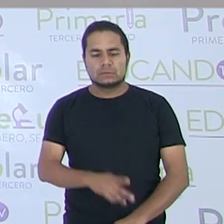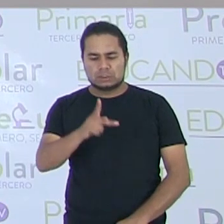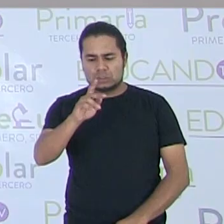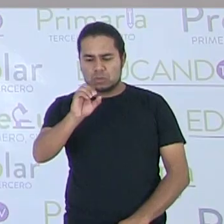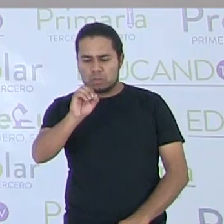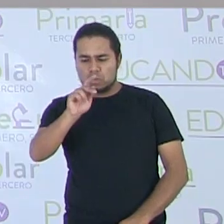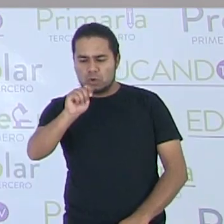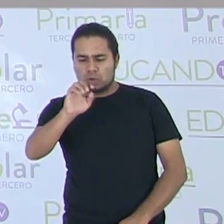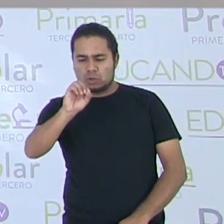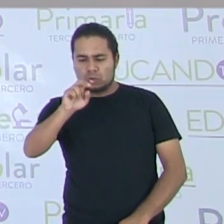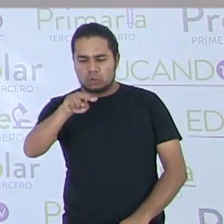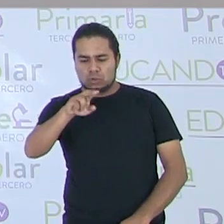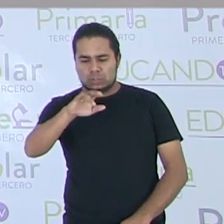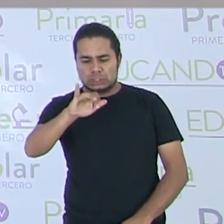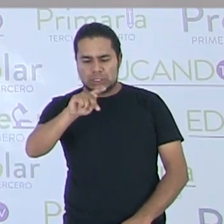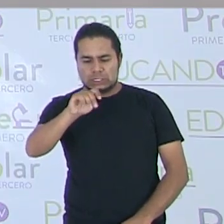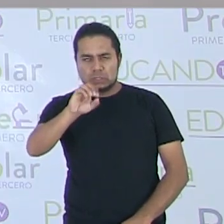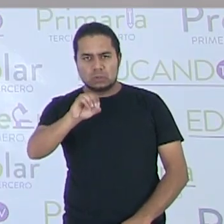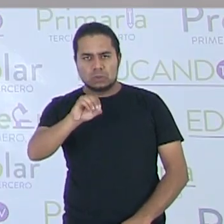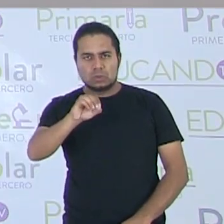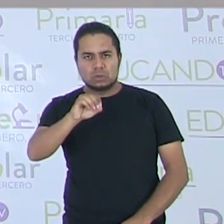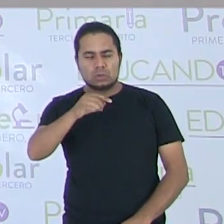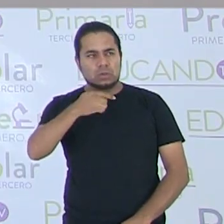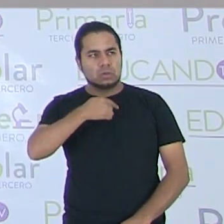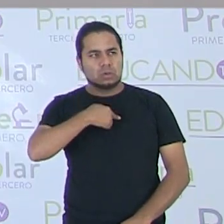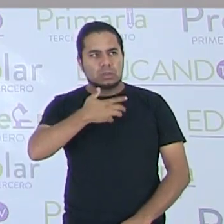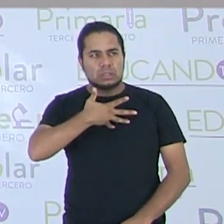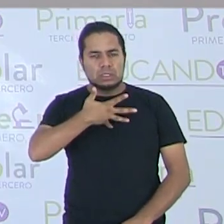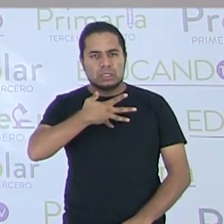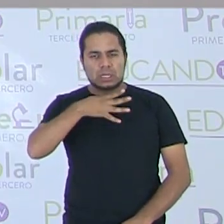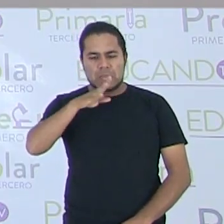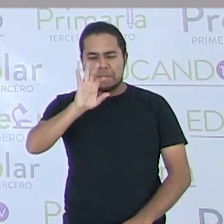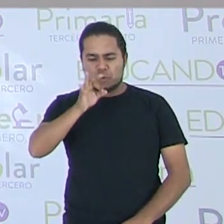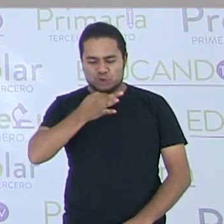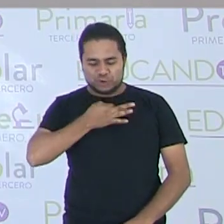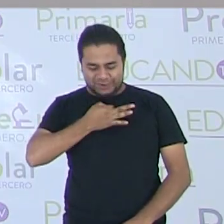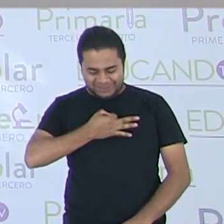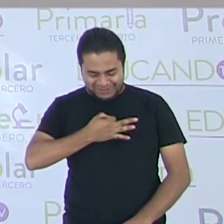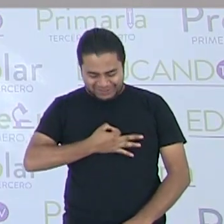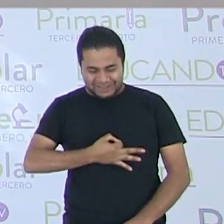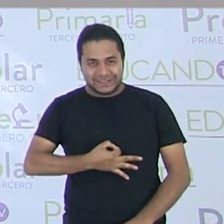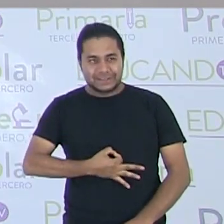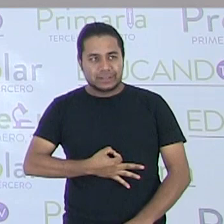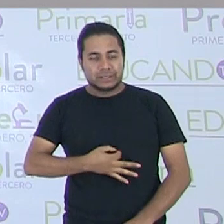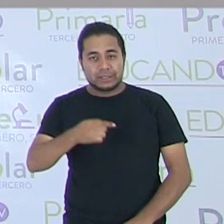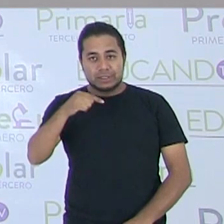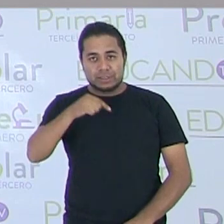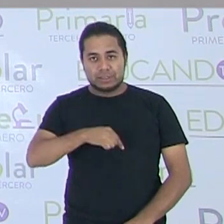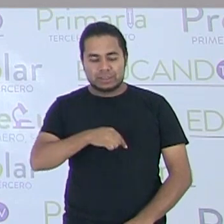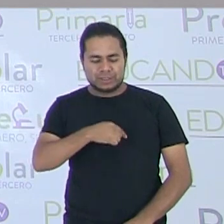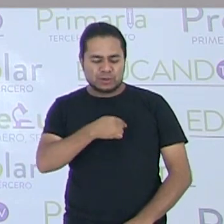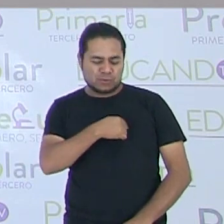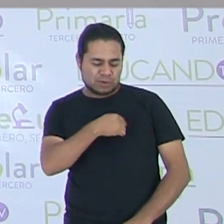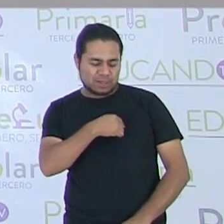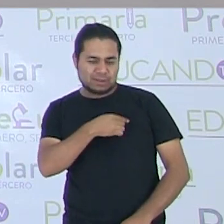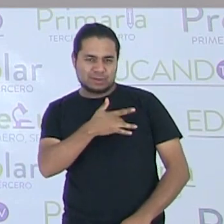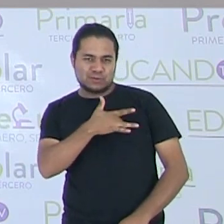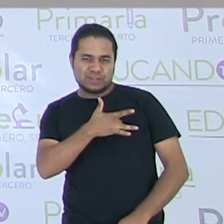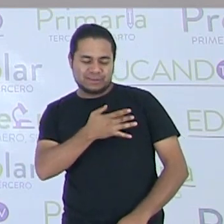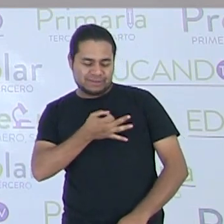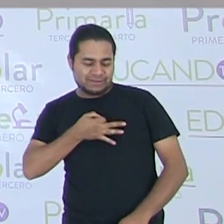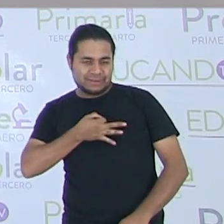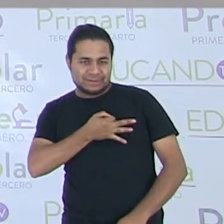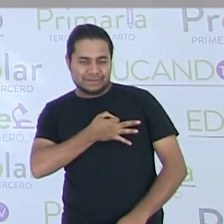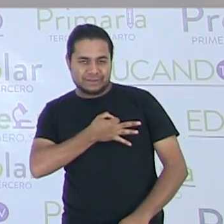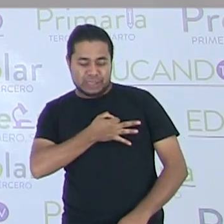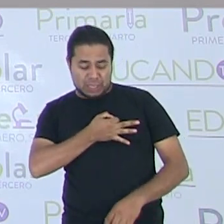Botoncito. Yo tenía un botoncito aquí, junto al corazón.